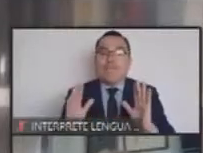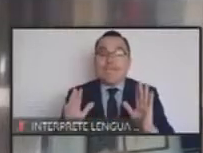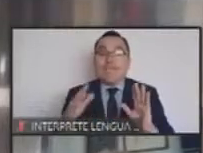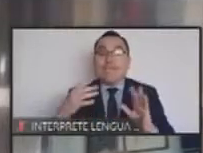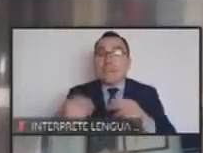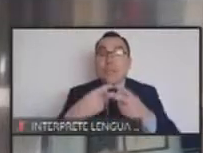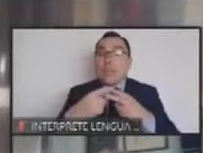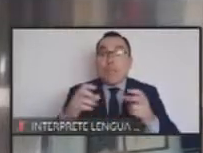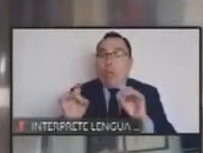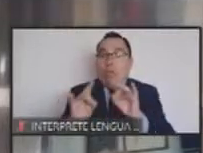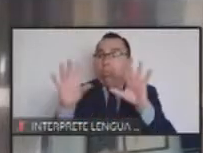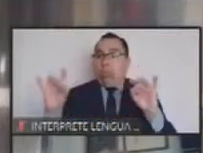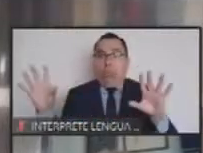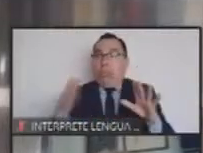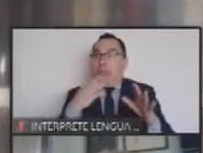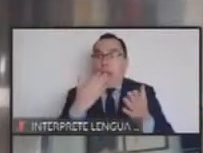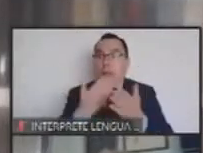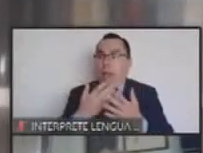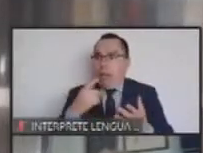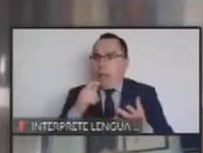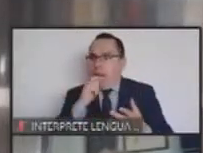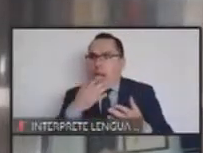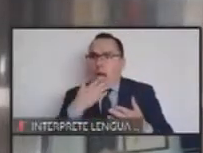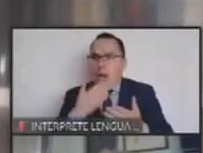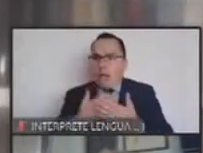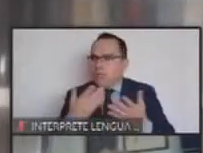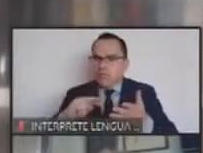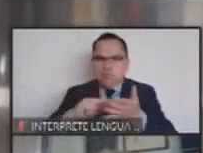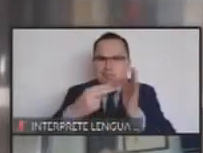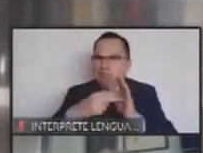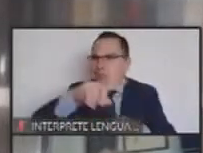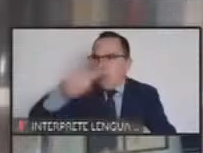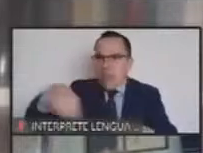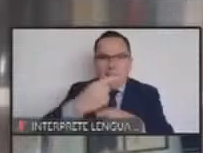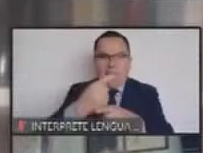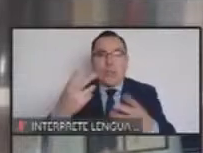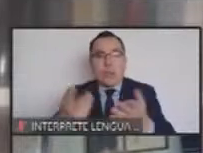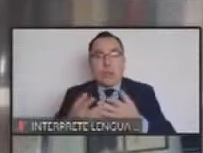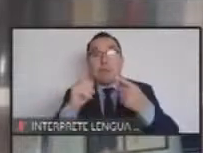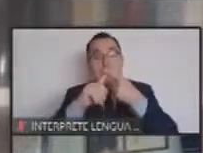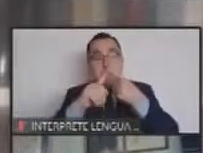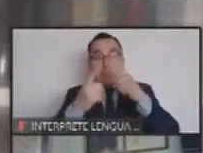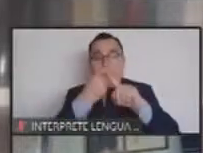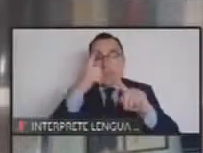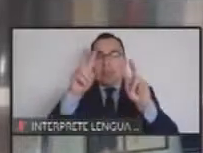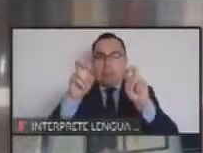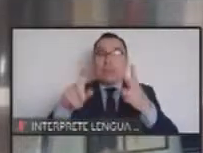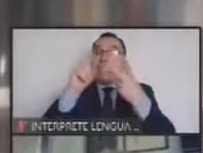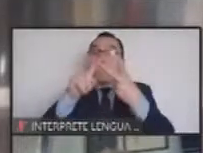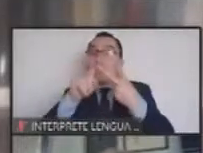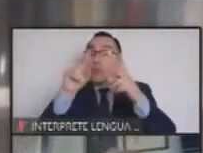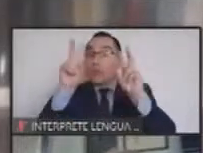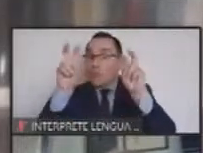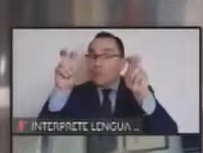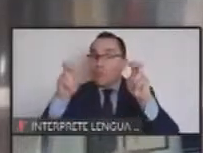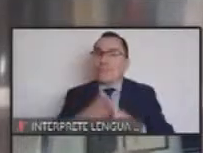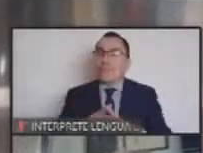han seguido apareciendo. Entonces ese es un primer tema. Y hay un segundo tema que es